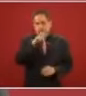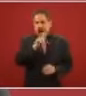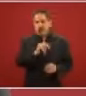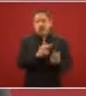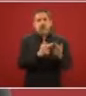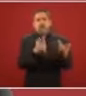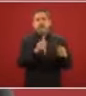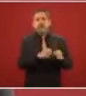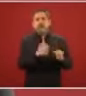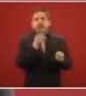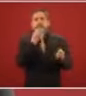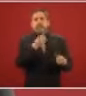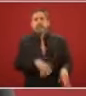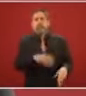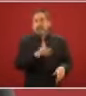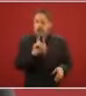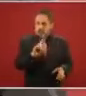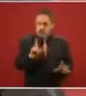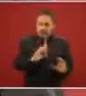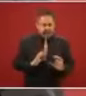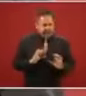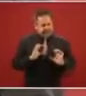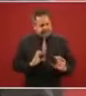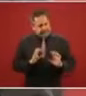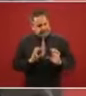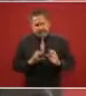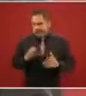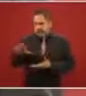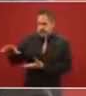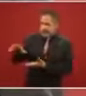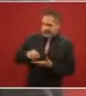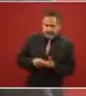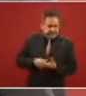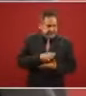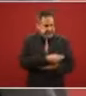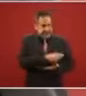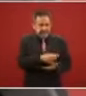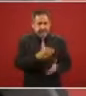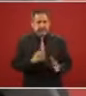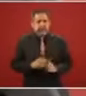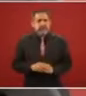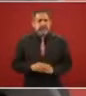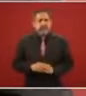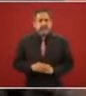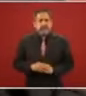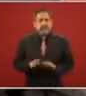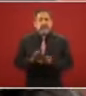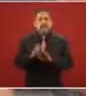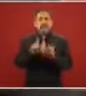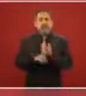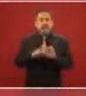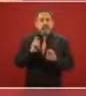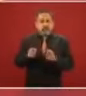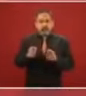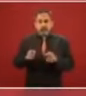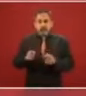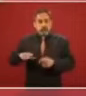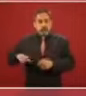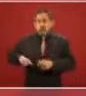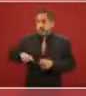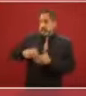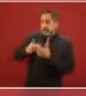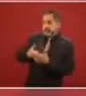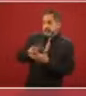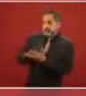En el consumo que tiene el gobierno de fertilizante es suficiente